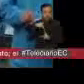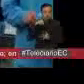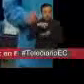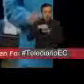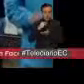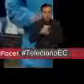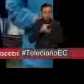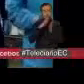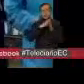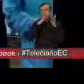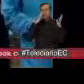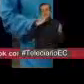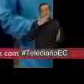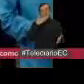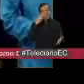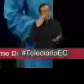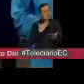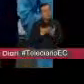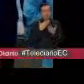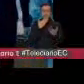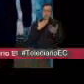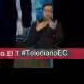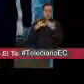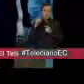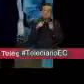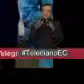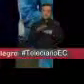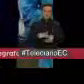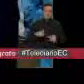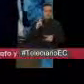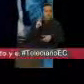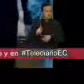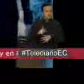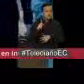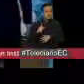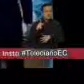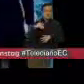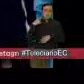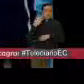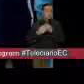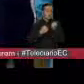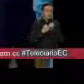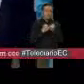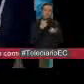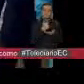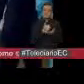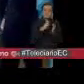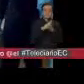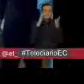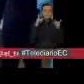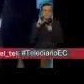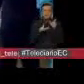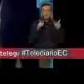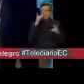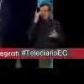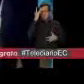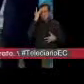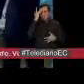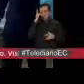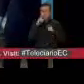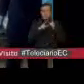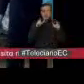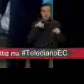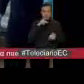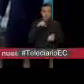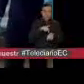la infinita bondad del pueblo de Pedernales con el Hospital Móvil de Pedernales. A nombre de los pacientes, a nombre de los